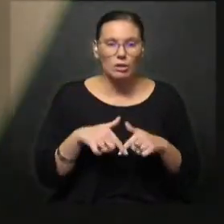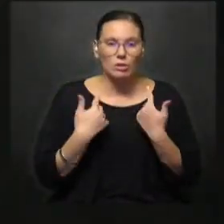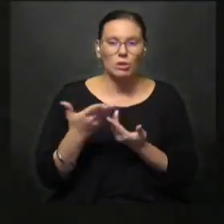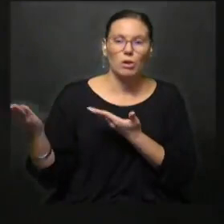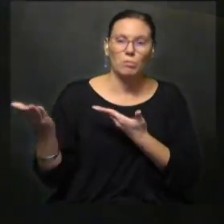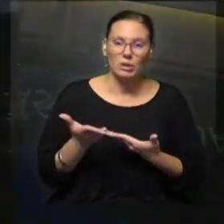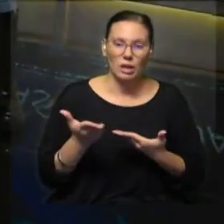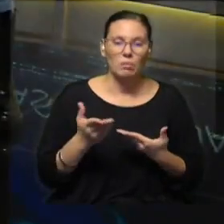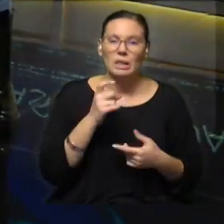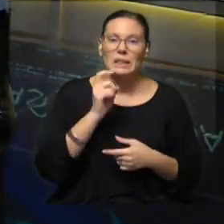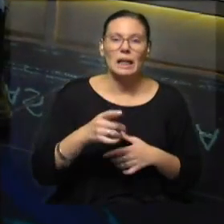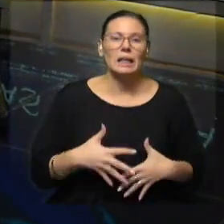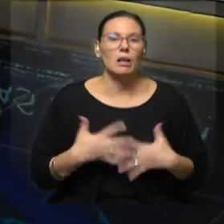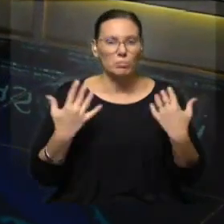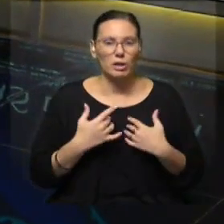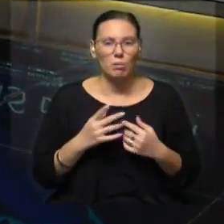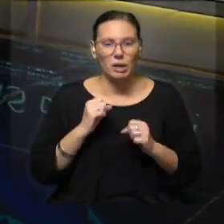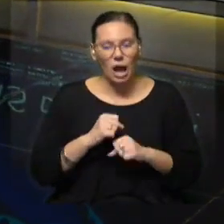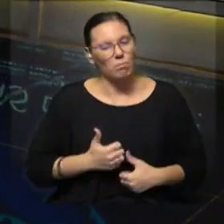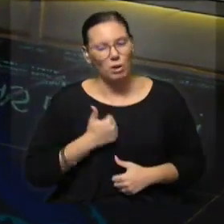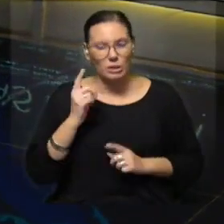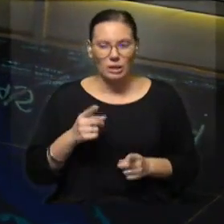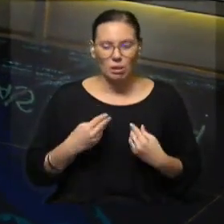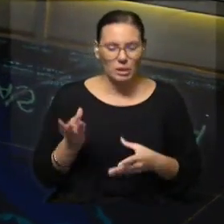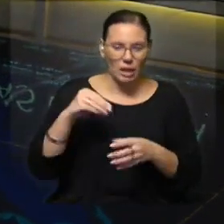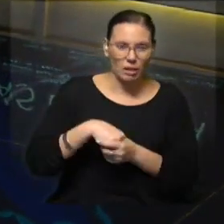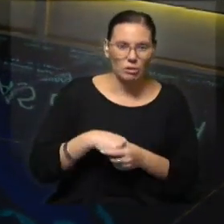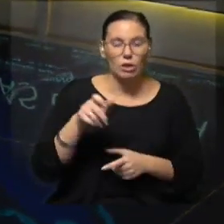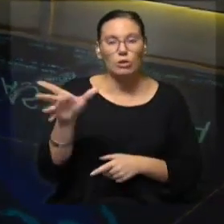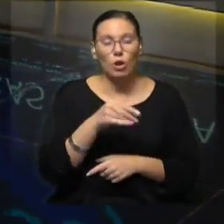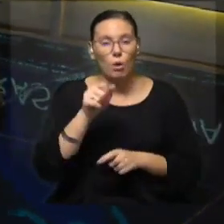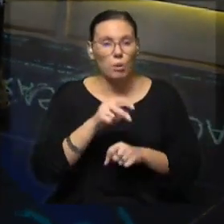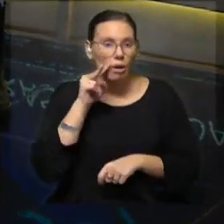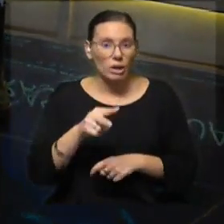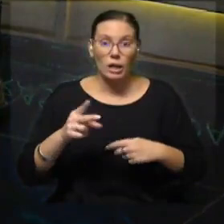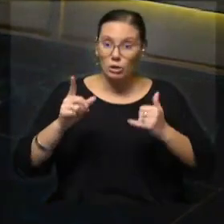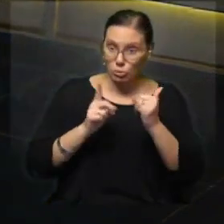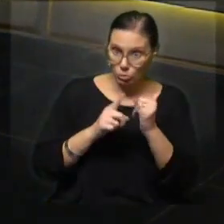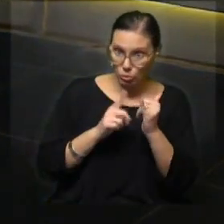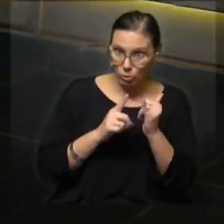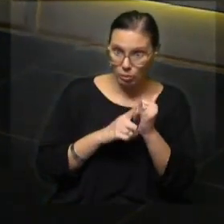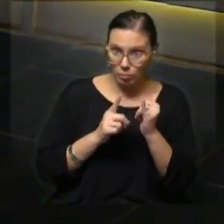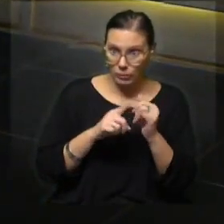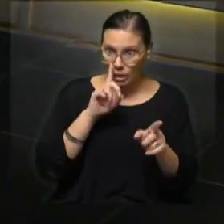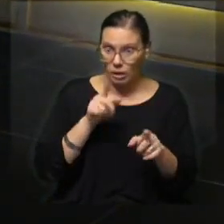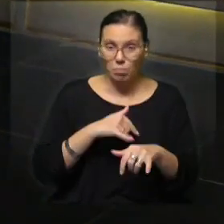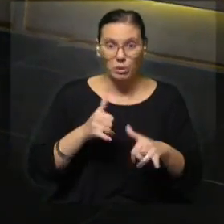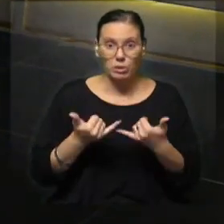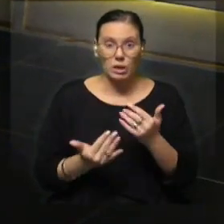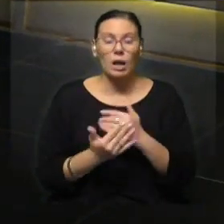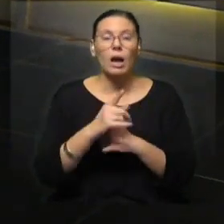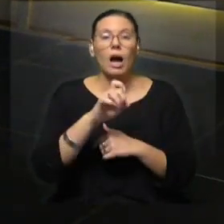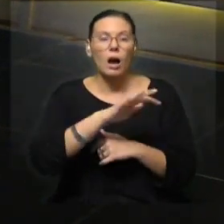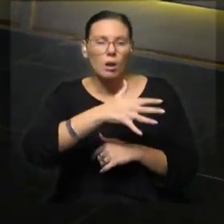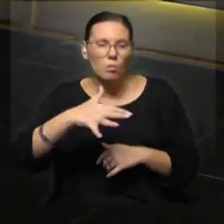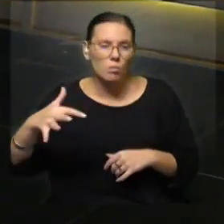inventamos este ciclo Sangre de Campeones para subirnos al caballo también. Exacto. Y para que todo el mundo lo pueda ver en YouTube, ¿verdad? O sea, sí, inmediatamente ya Arras del agua